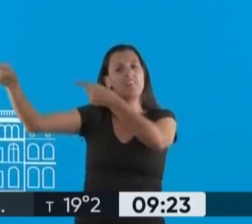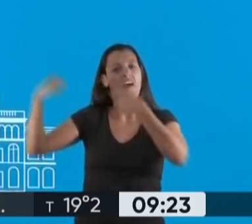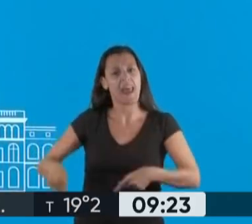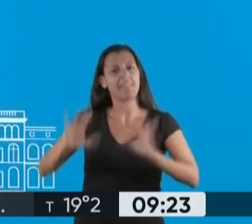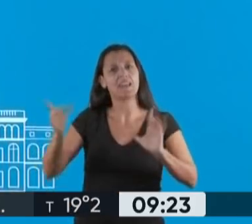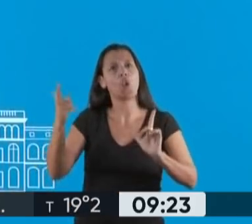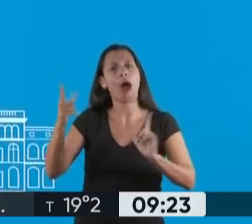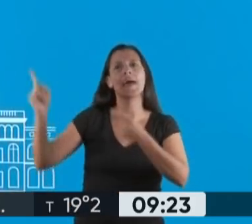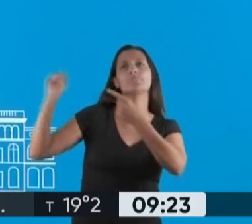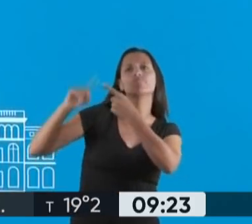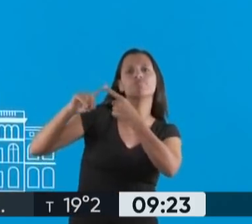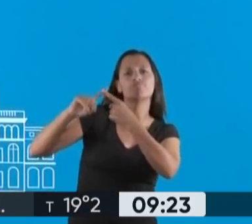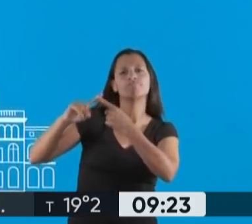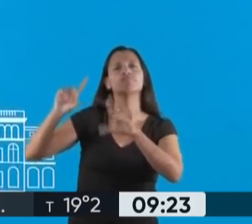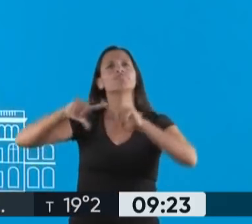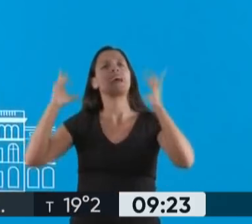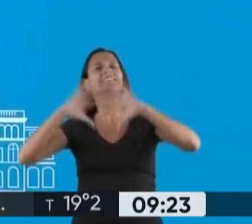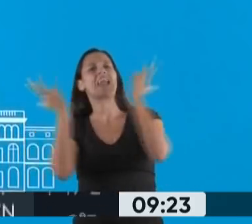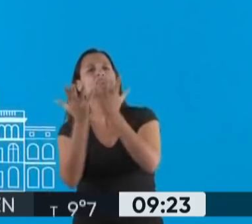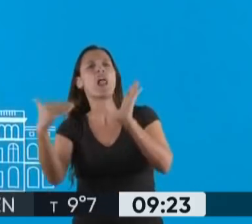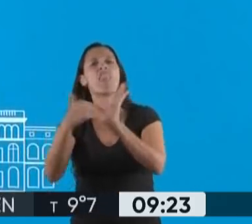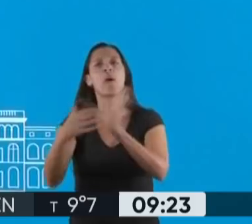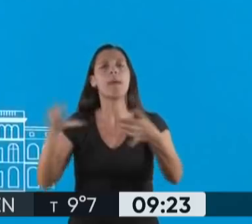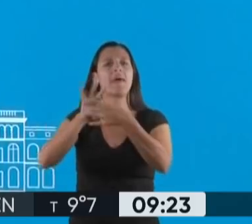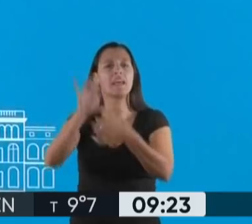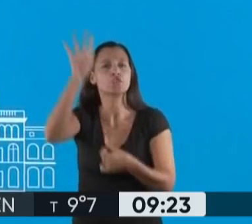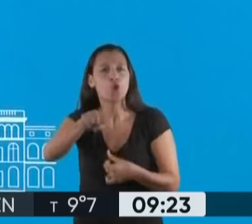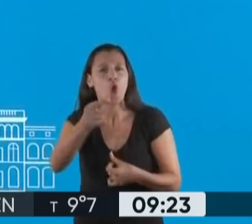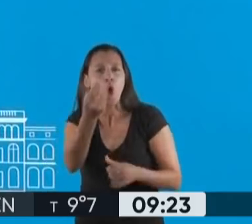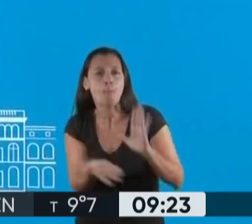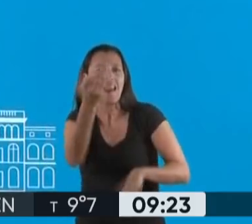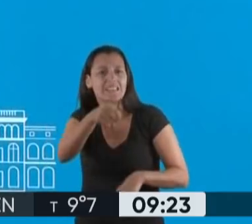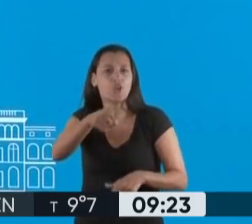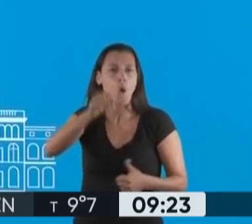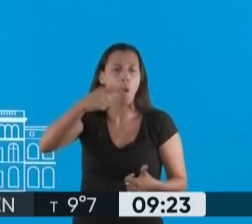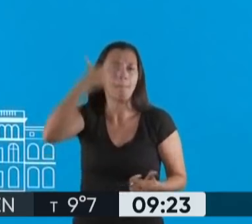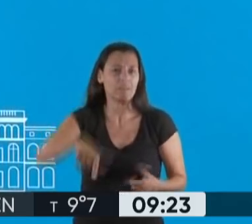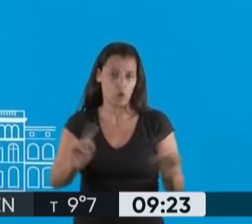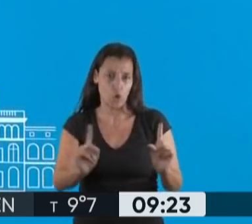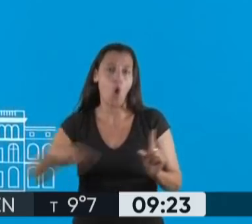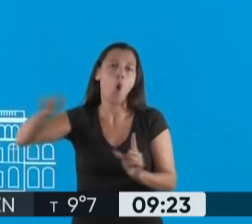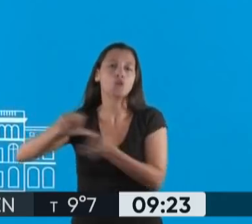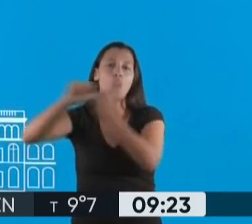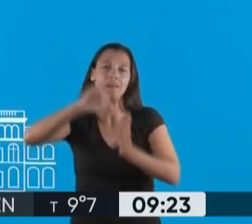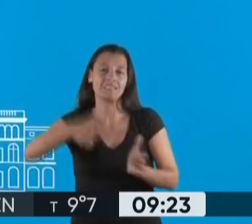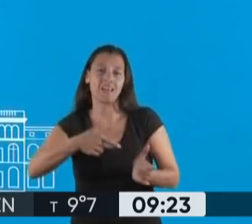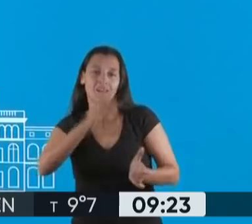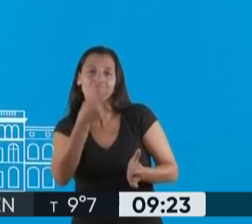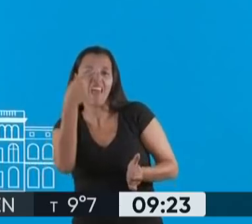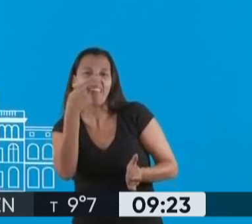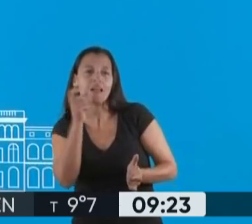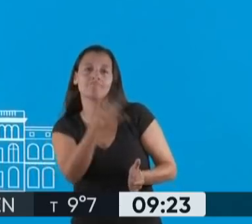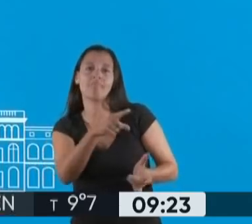sus relaciones internacionales por el precio del petróleo solamente, digamos, como evidentemente sucede con algunos otros países que cambian su